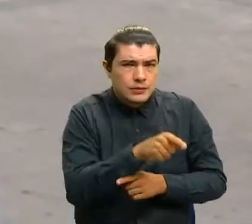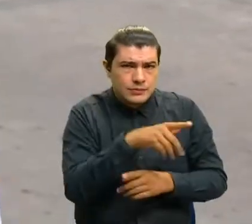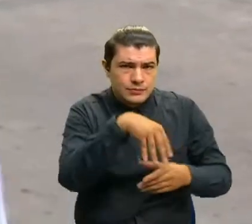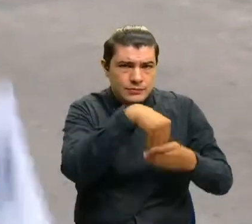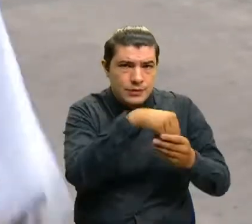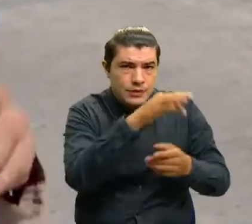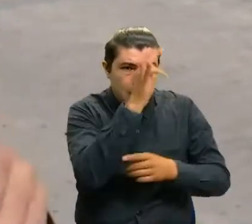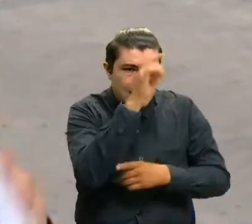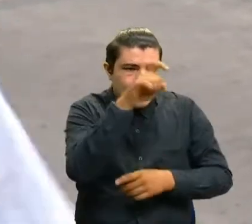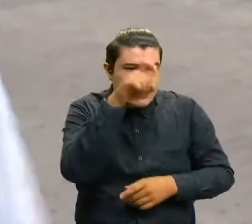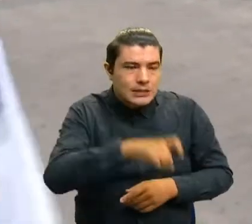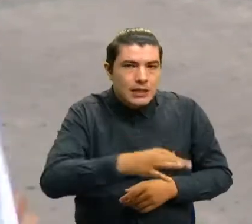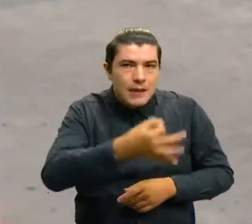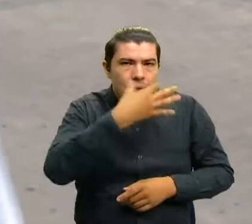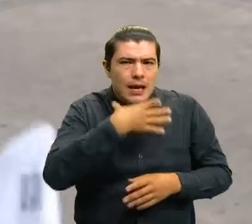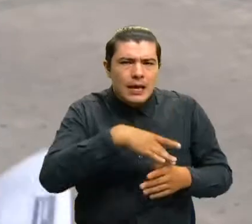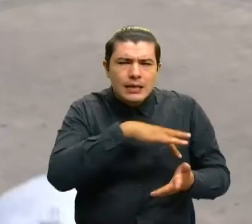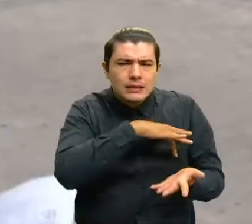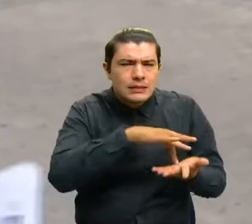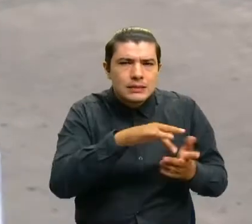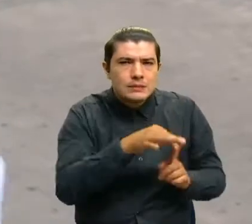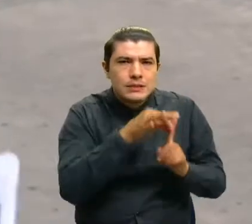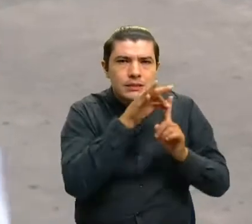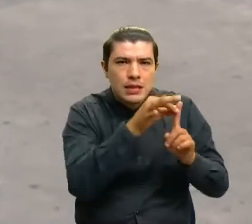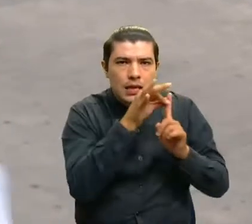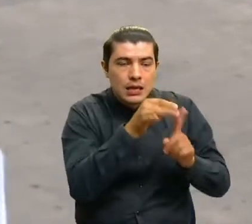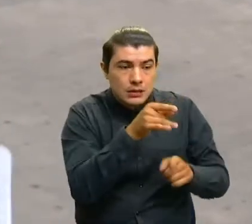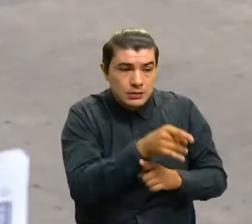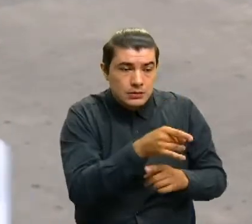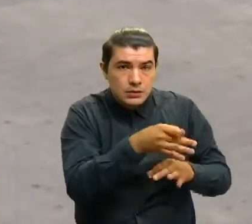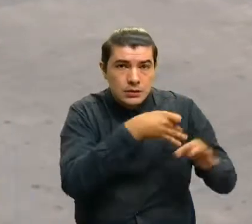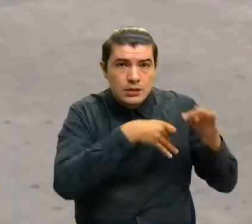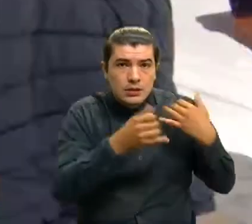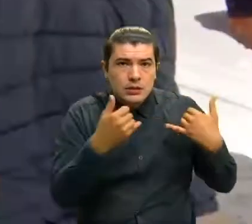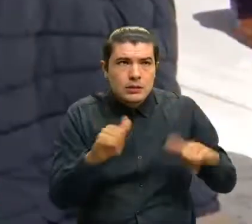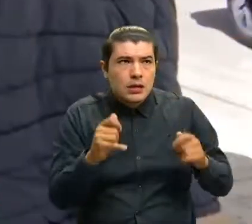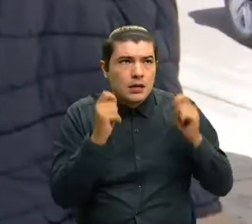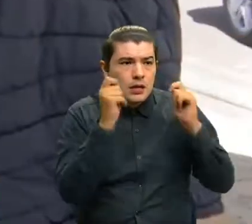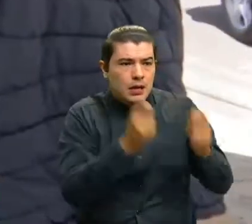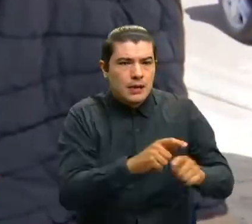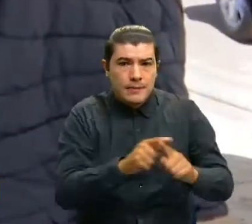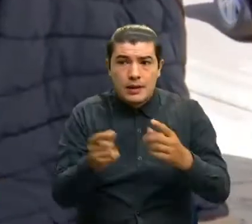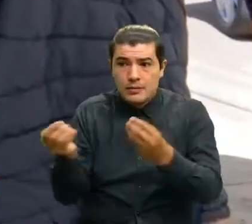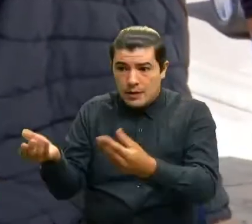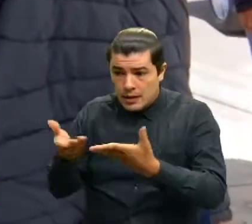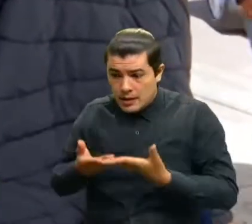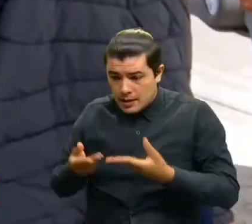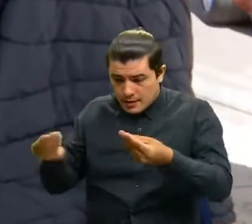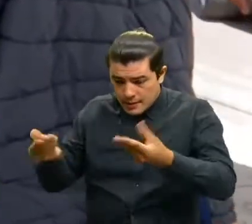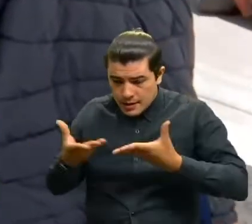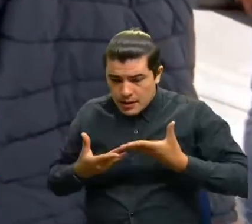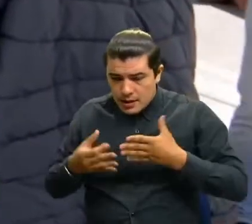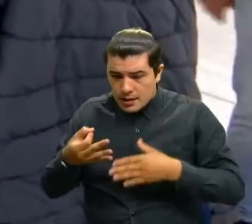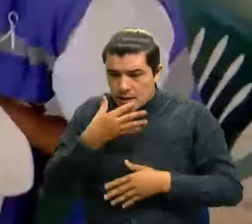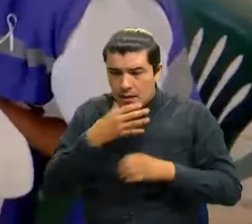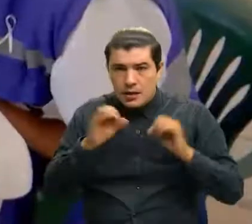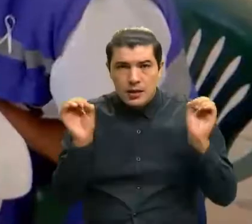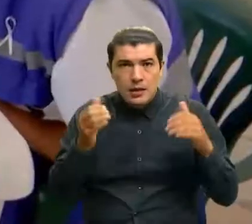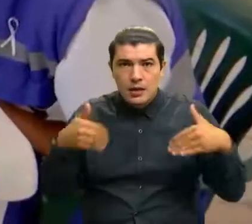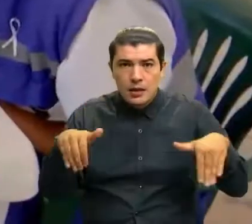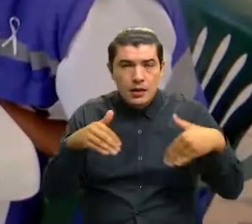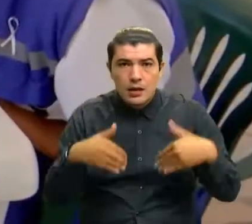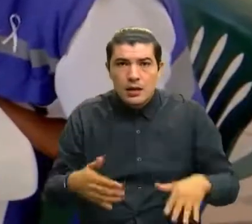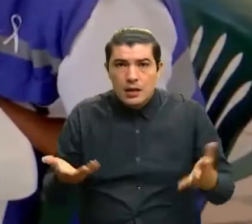esencial. Me hicieron firmar una orden donde ya aparece como entregado y no me entregan los medicamentos. Son